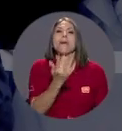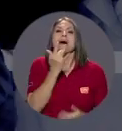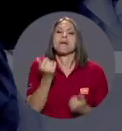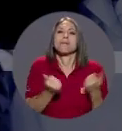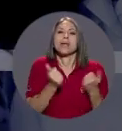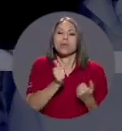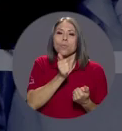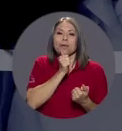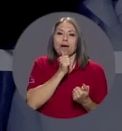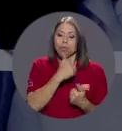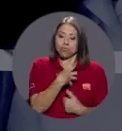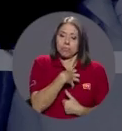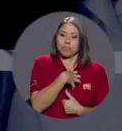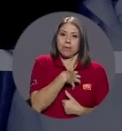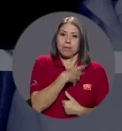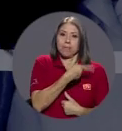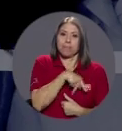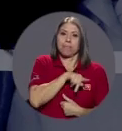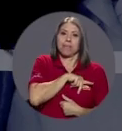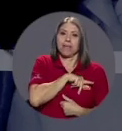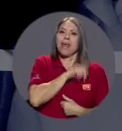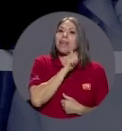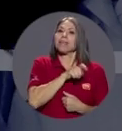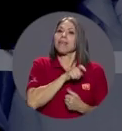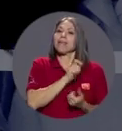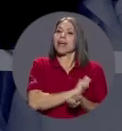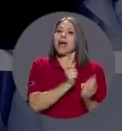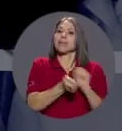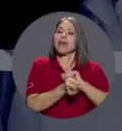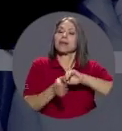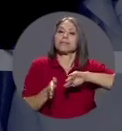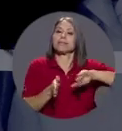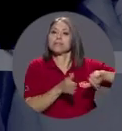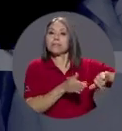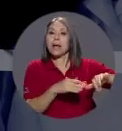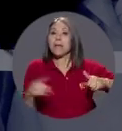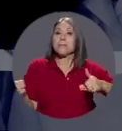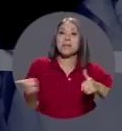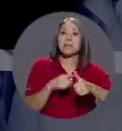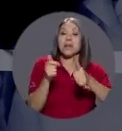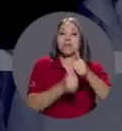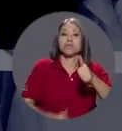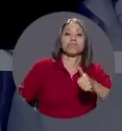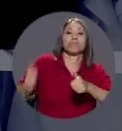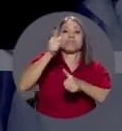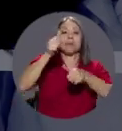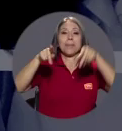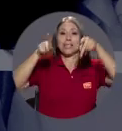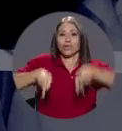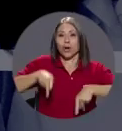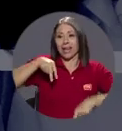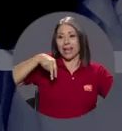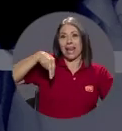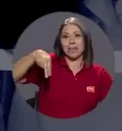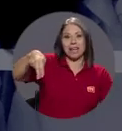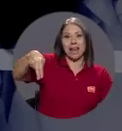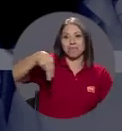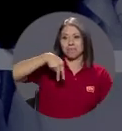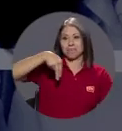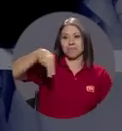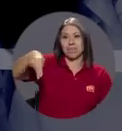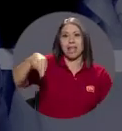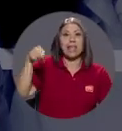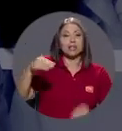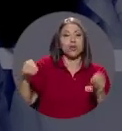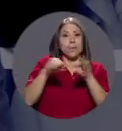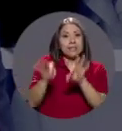privado y tenemos que empezar a cambiar ese paradigma, a privilegiar primero a la persona que camina, la peatonización. Eso es